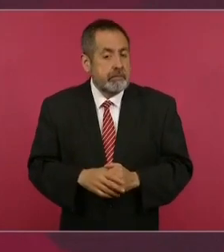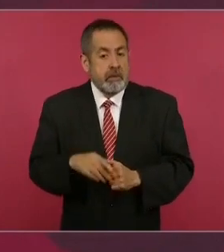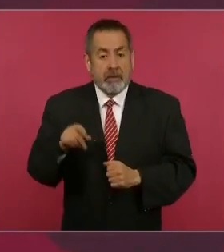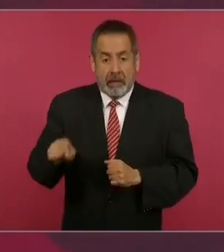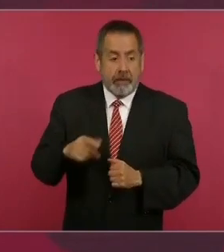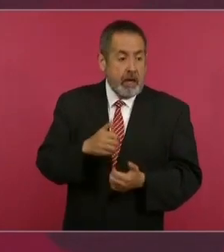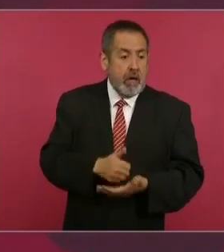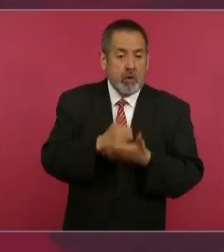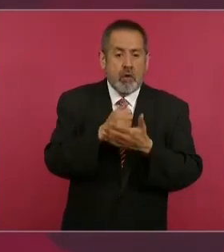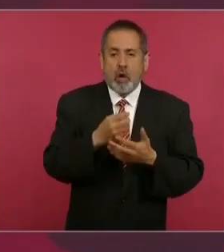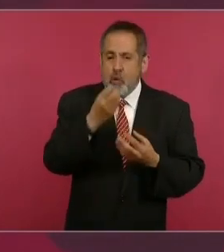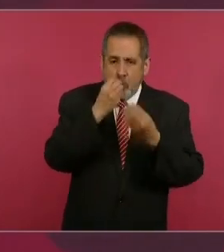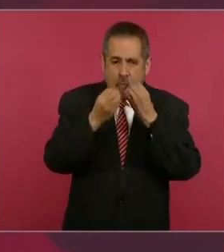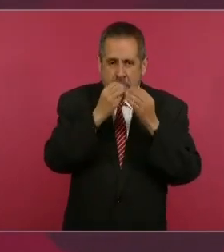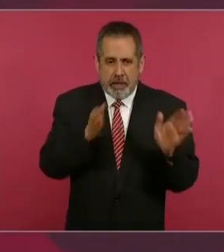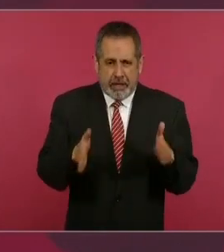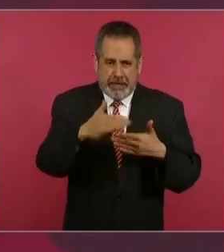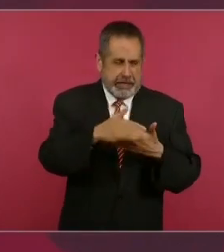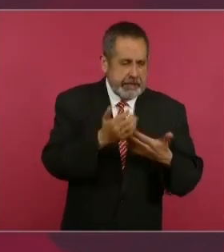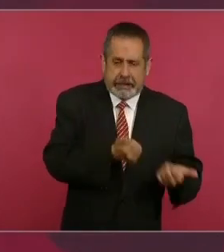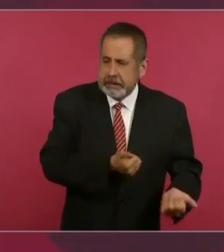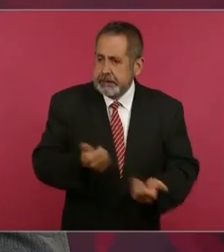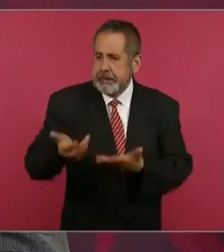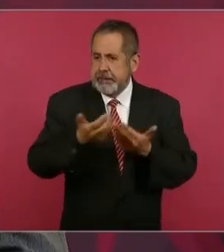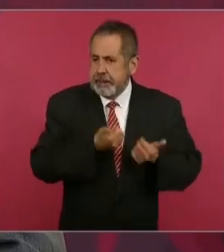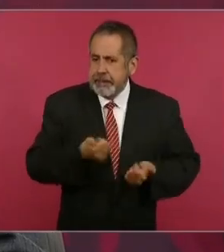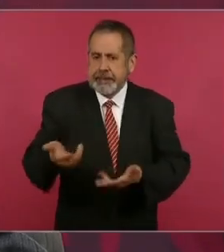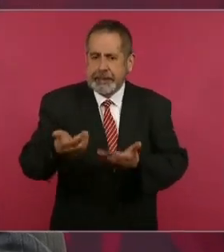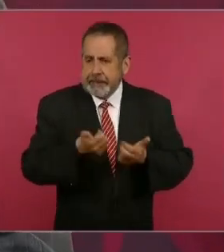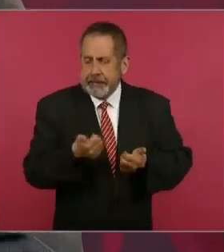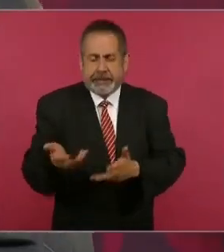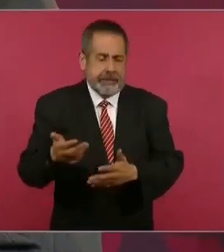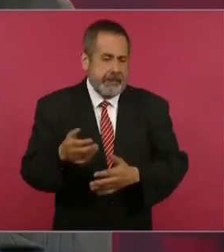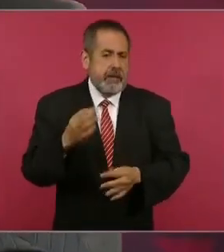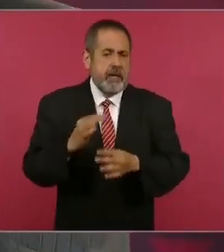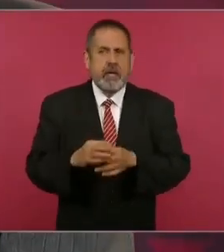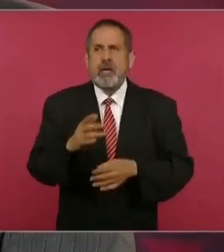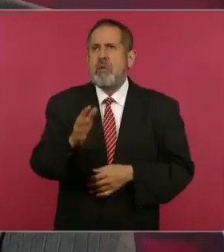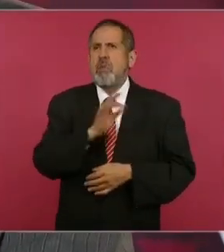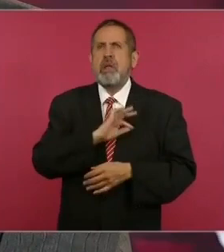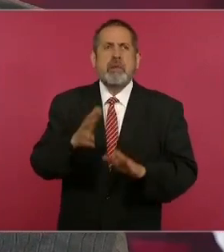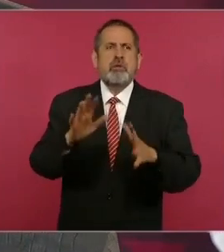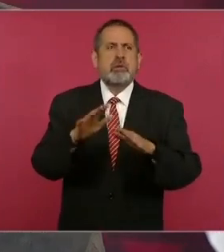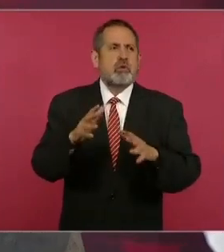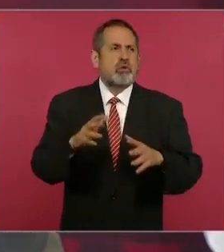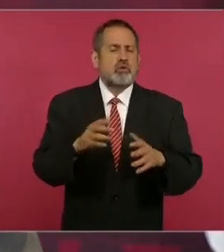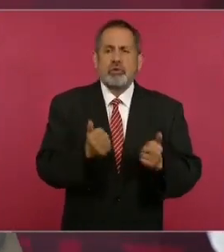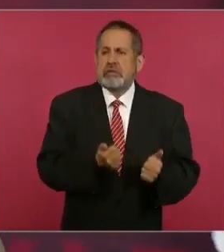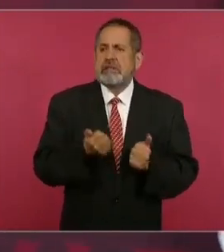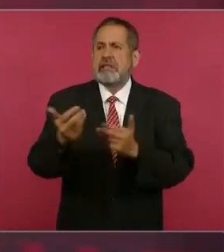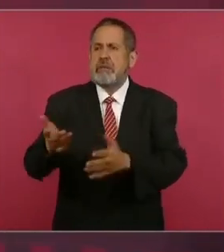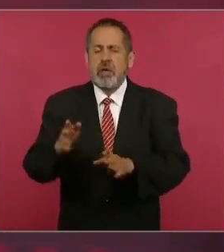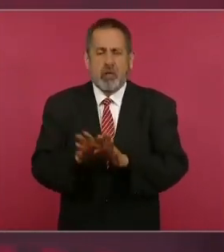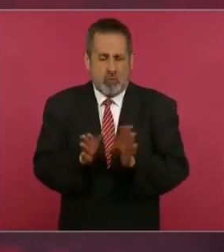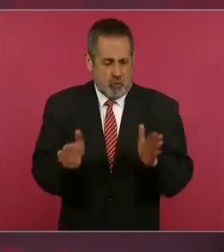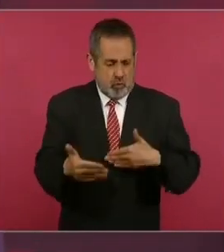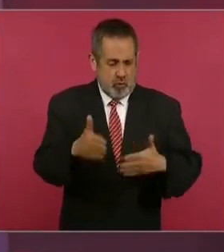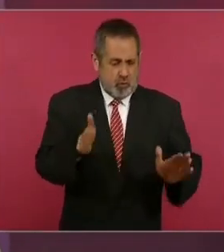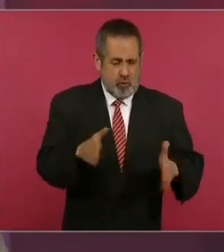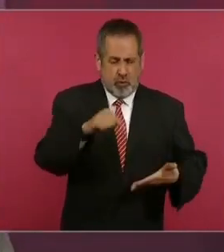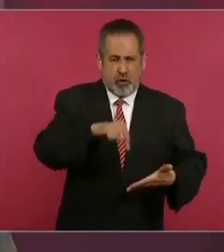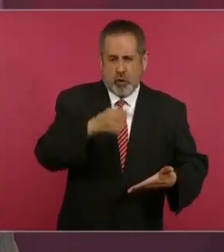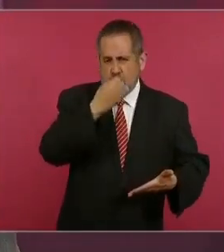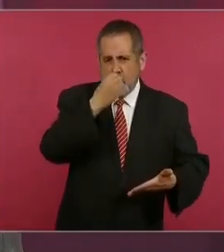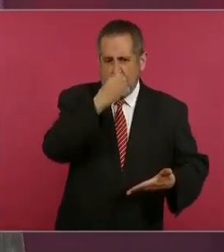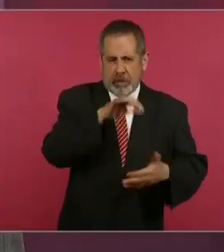distribuyendo víveres. Ya tenemos un promedio de distribución de despensa